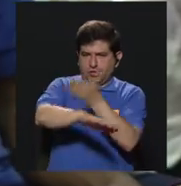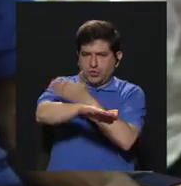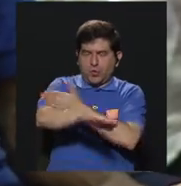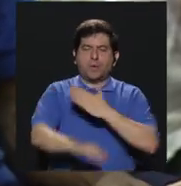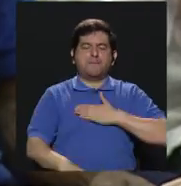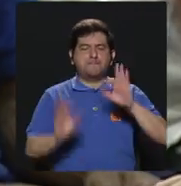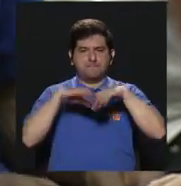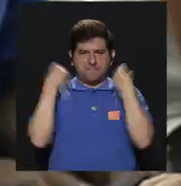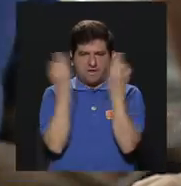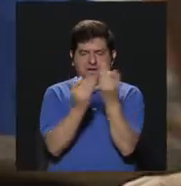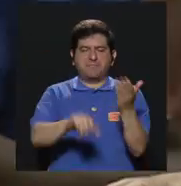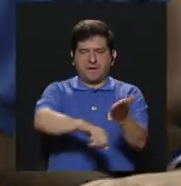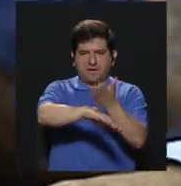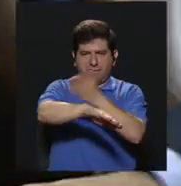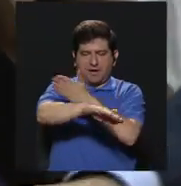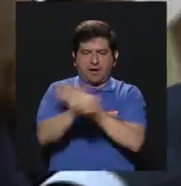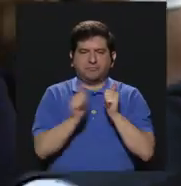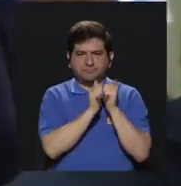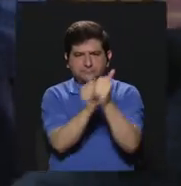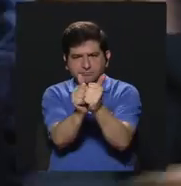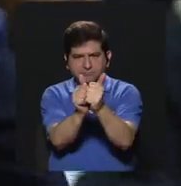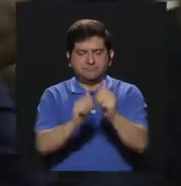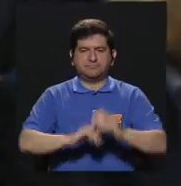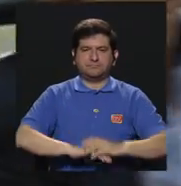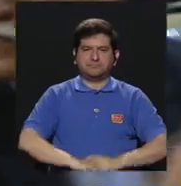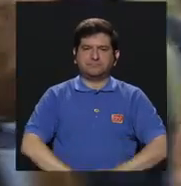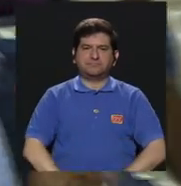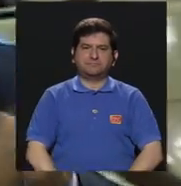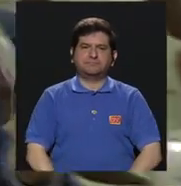familia crece conmigo.